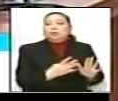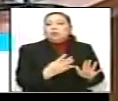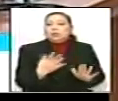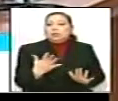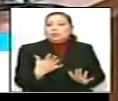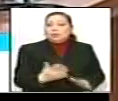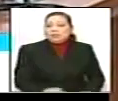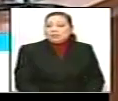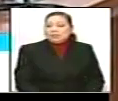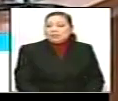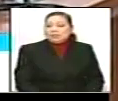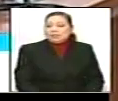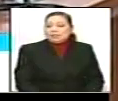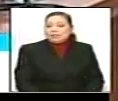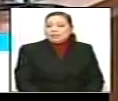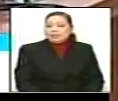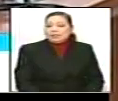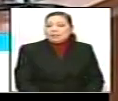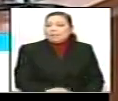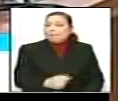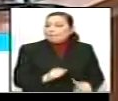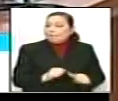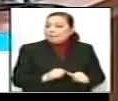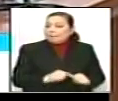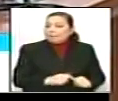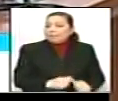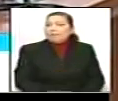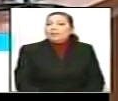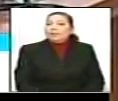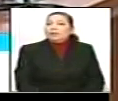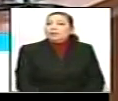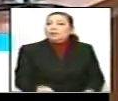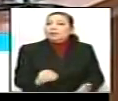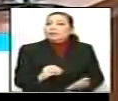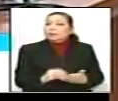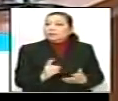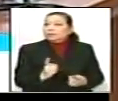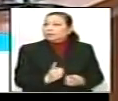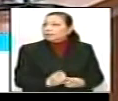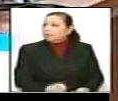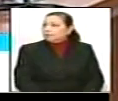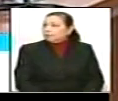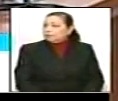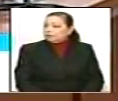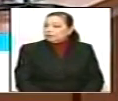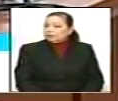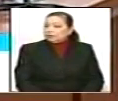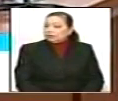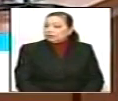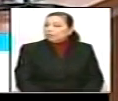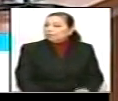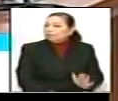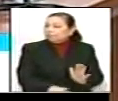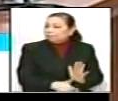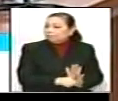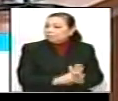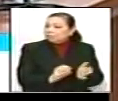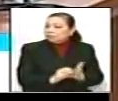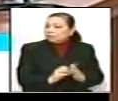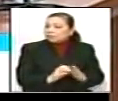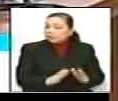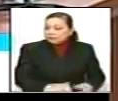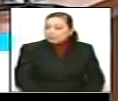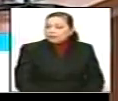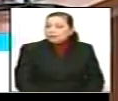95, ejercite las acciones penales pertinentes. Y hemos puesto de conocimiento en cura de legalidad y de